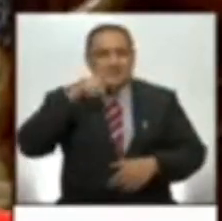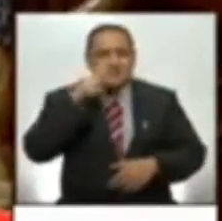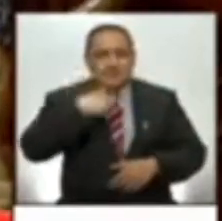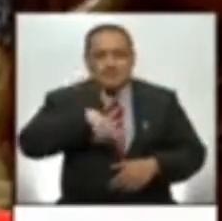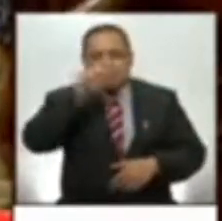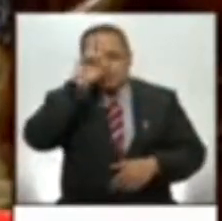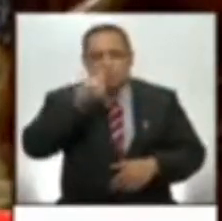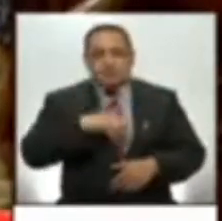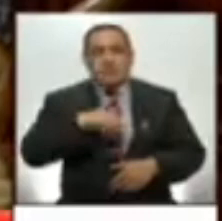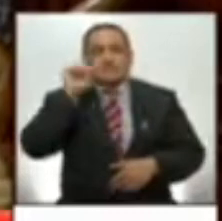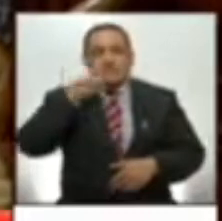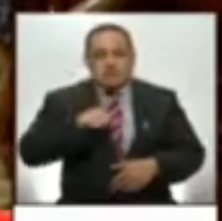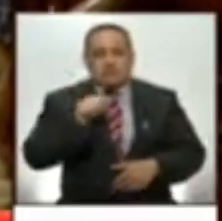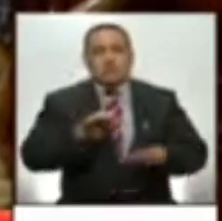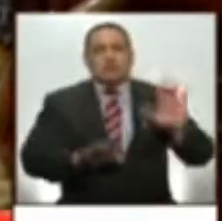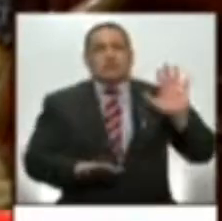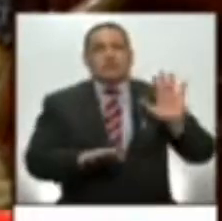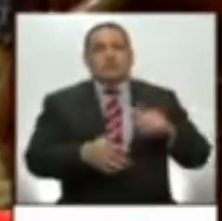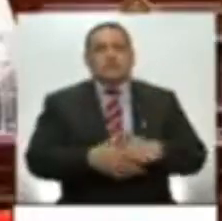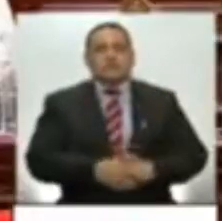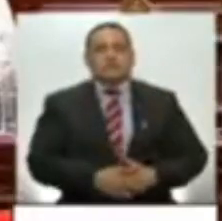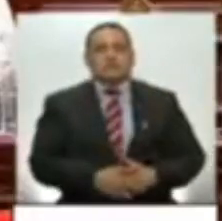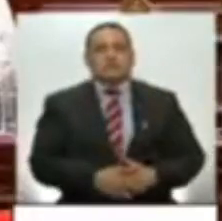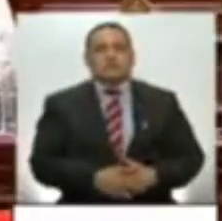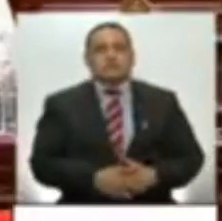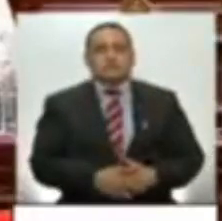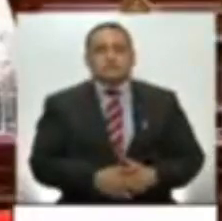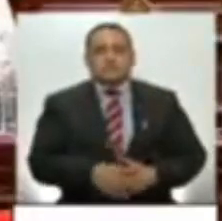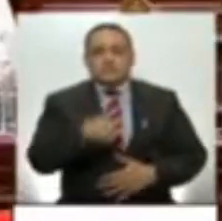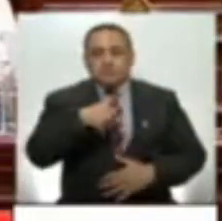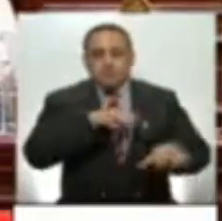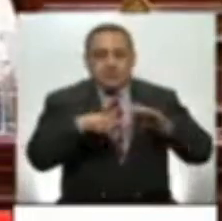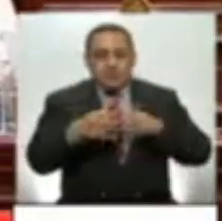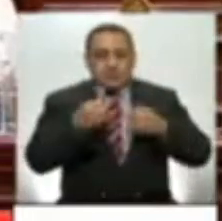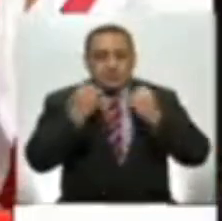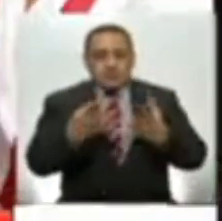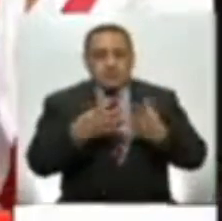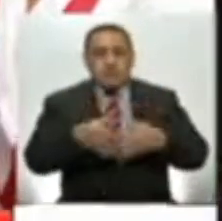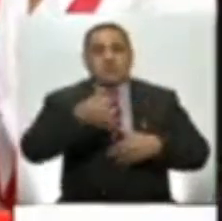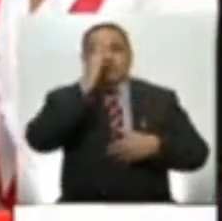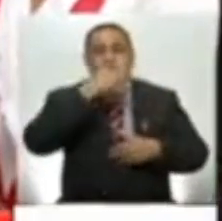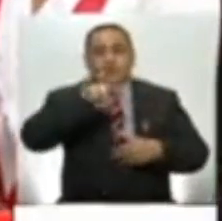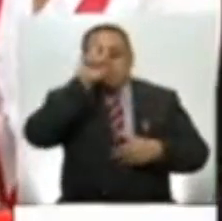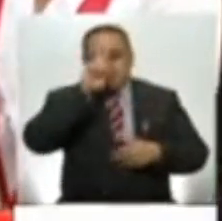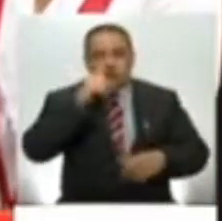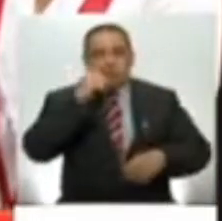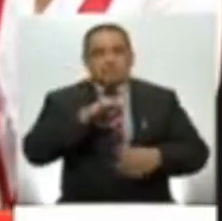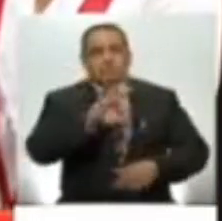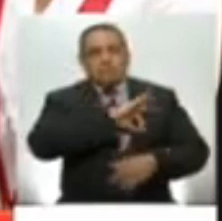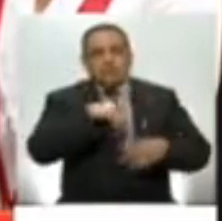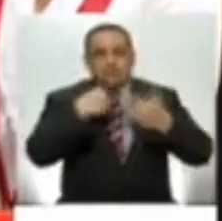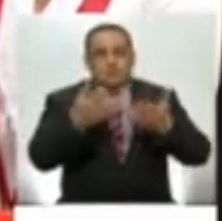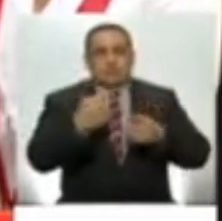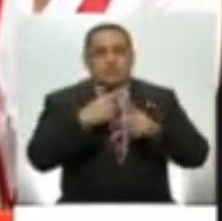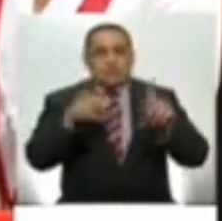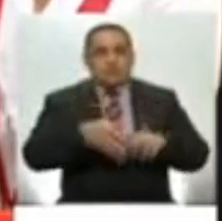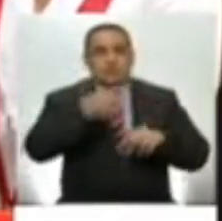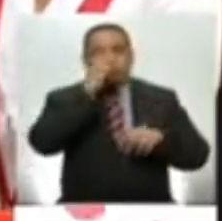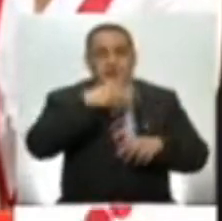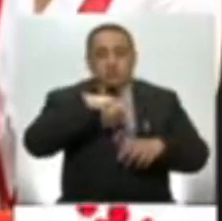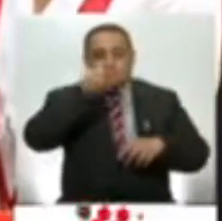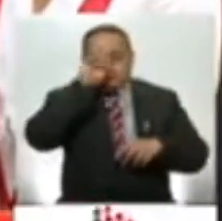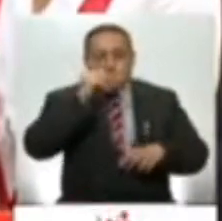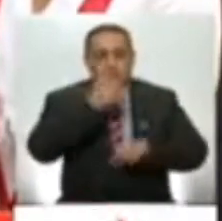Perú. Sí, juro. Si así lo hace, que Dios y la patria lo premien, sino que él y la